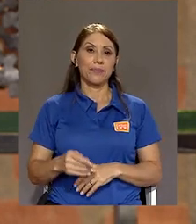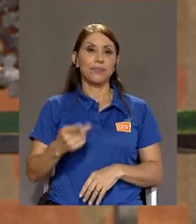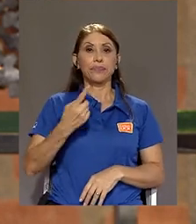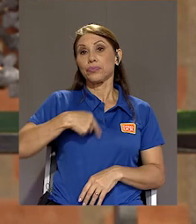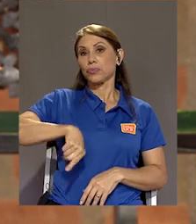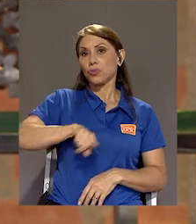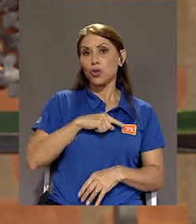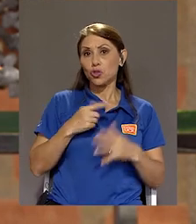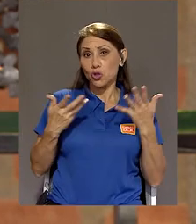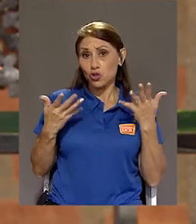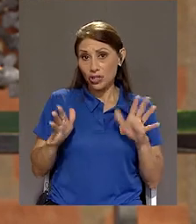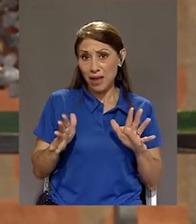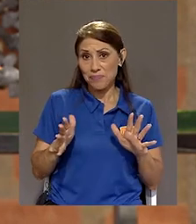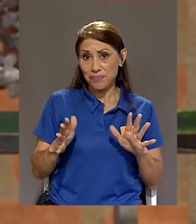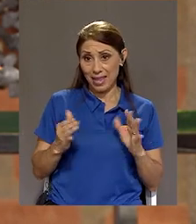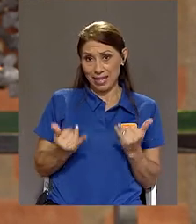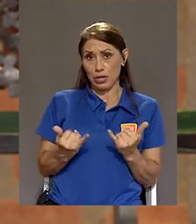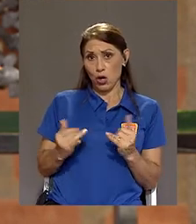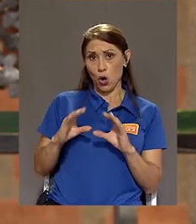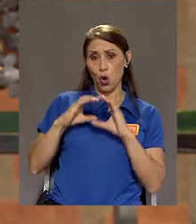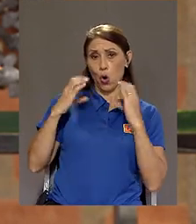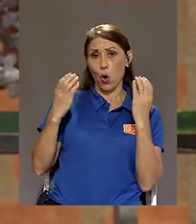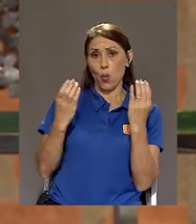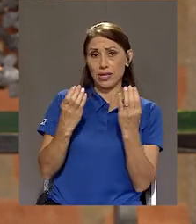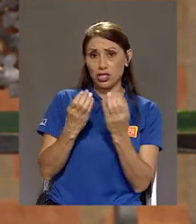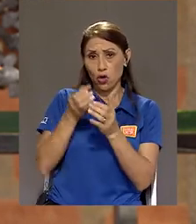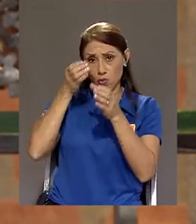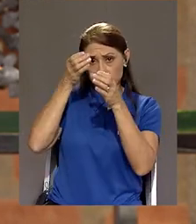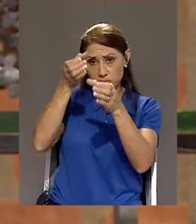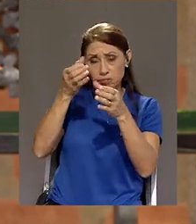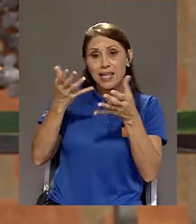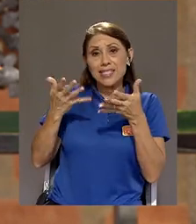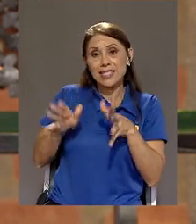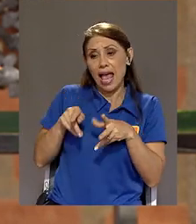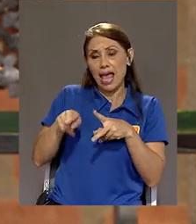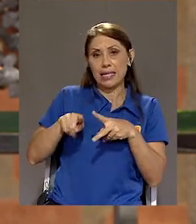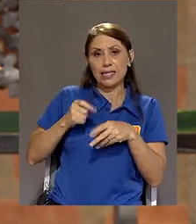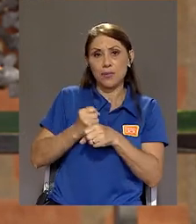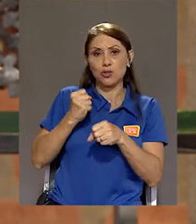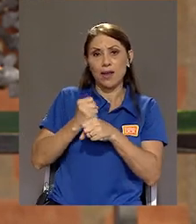Nosotros ya en la comisión en la que yo estoy, ya estamos trabajando